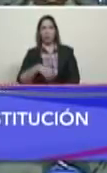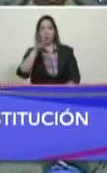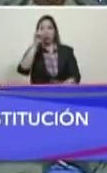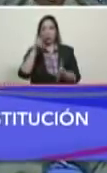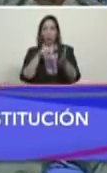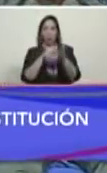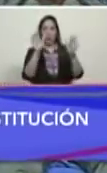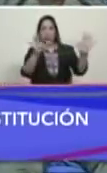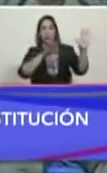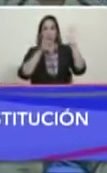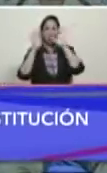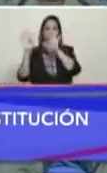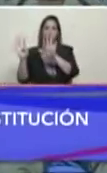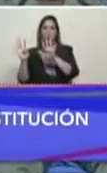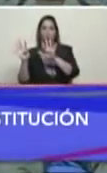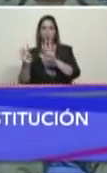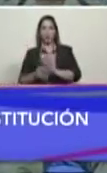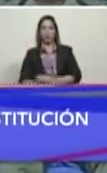2019.